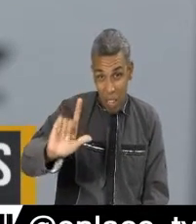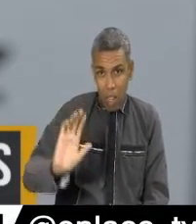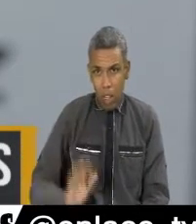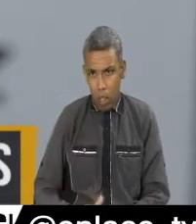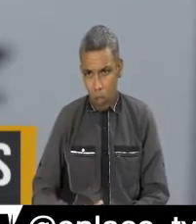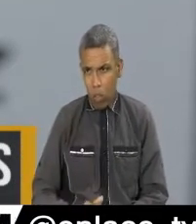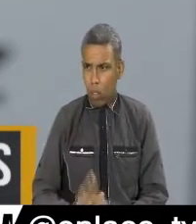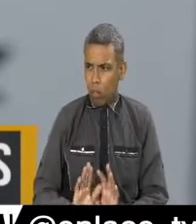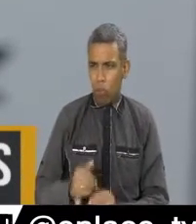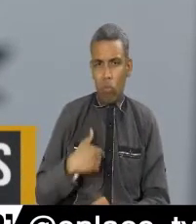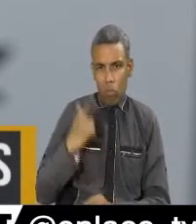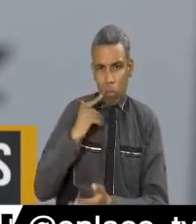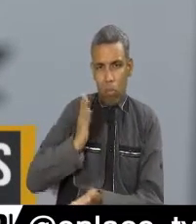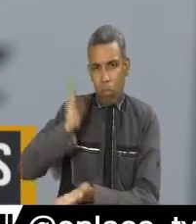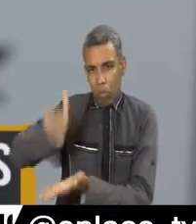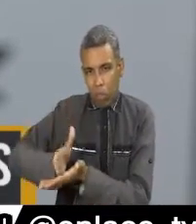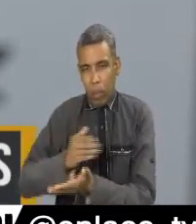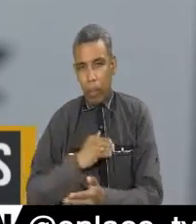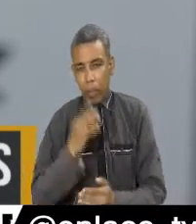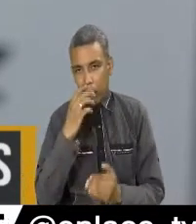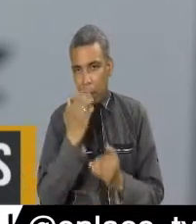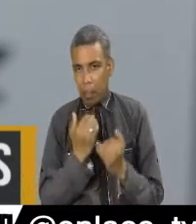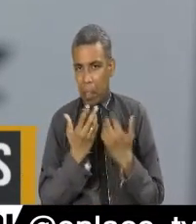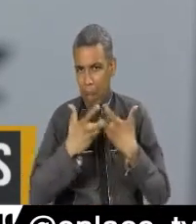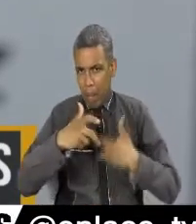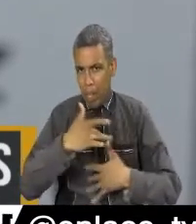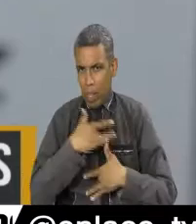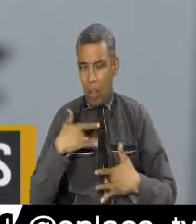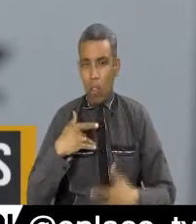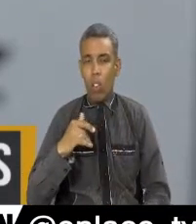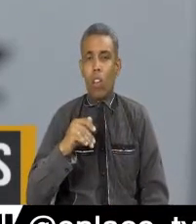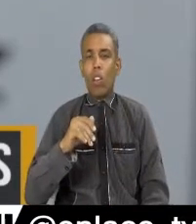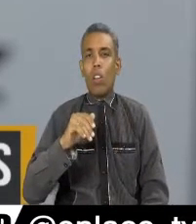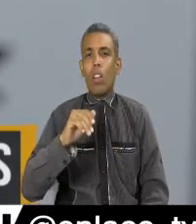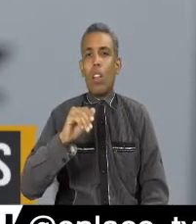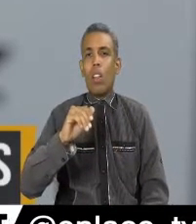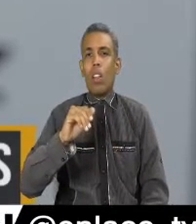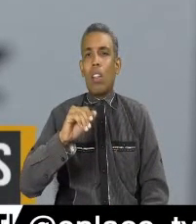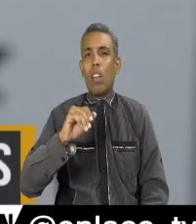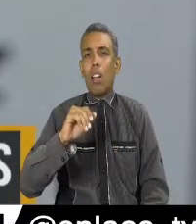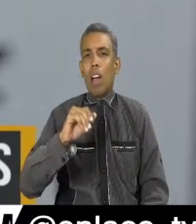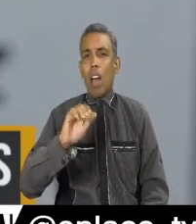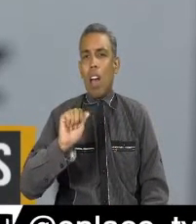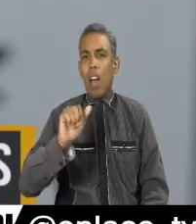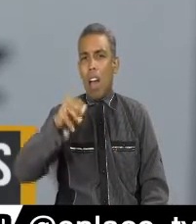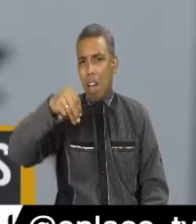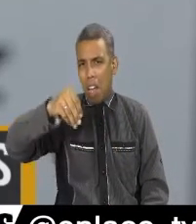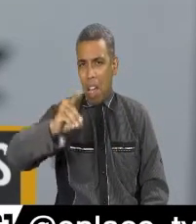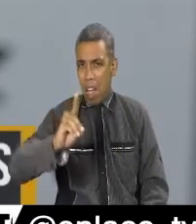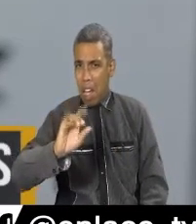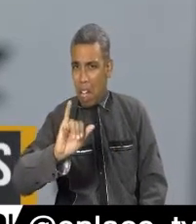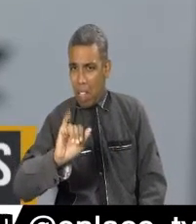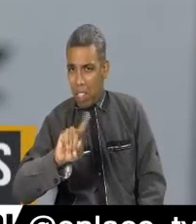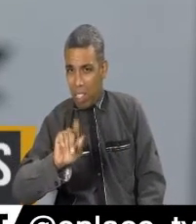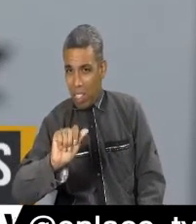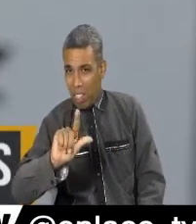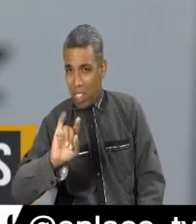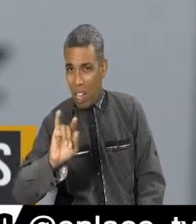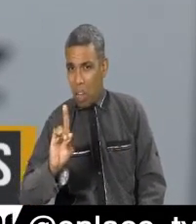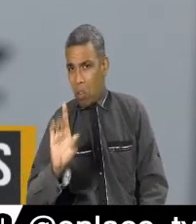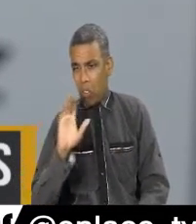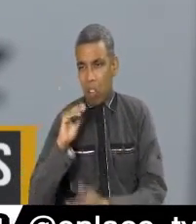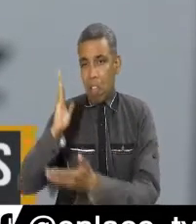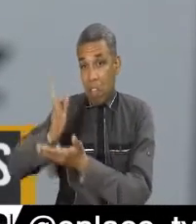me lo autorizaron. Después que lo tuve en las manos, me tocó que ir otra vez a Indy para que me dieran una autorización a donde me tocaba que ir,